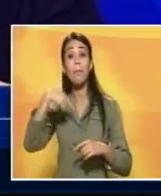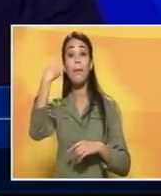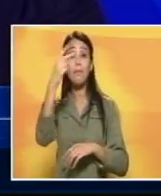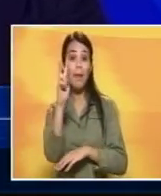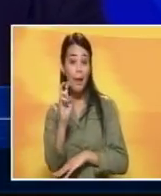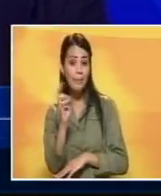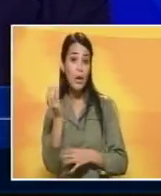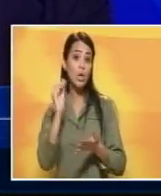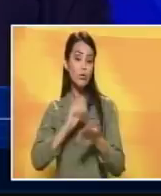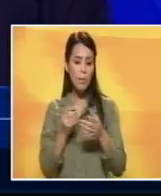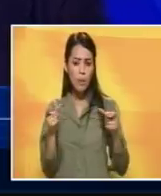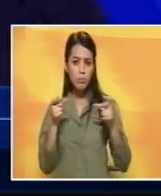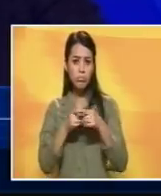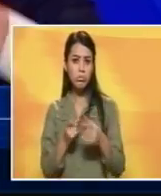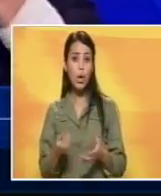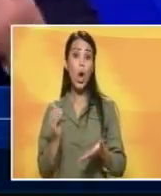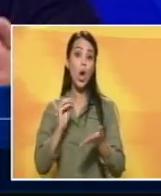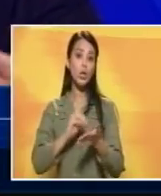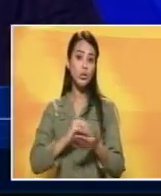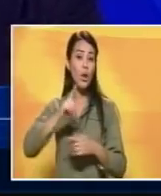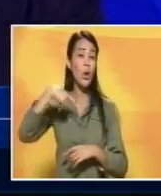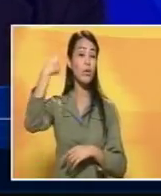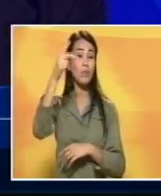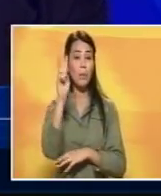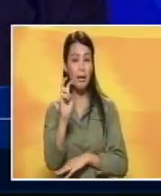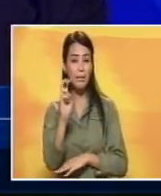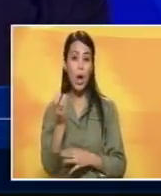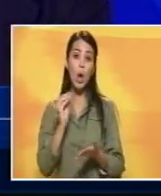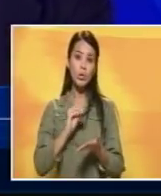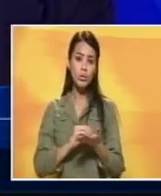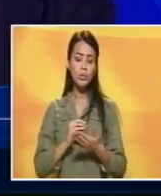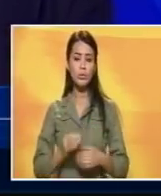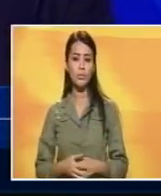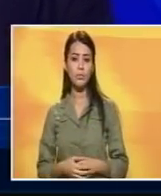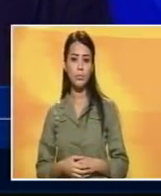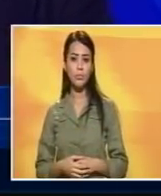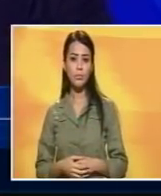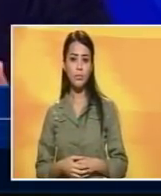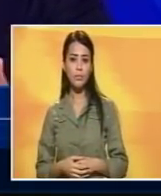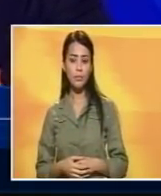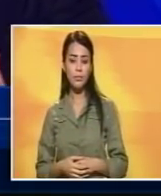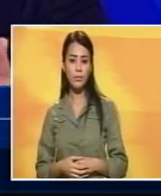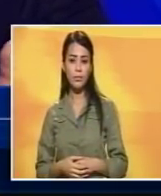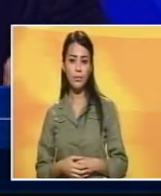que viene para concertar otro y el otro viernes para concertar otro.